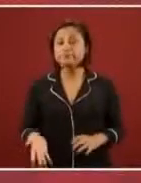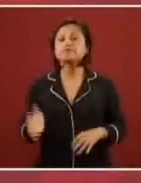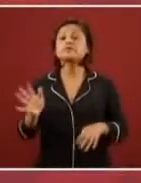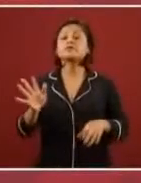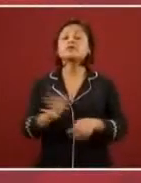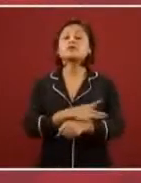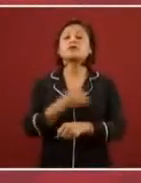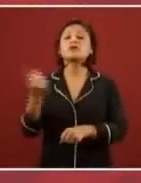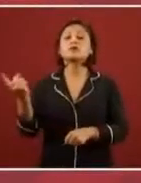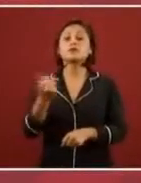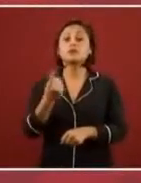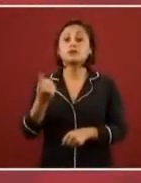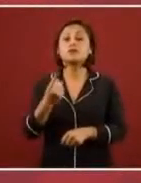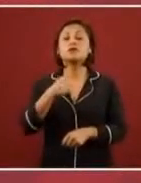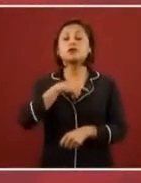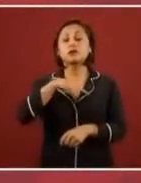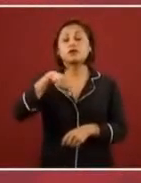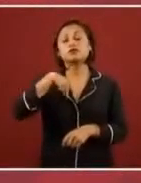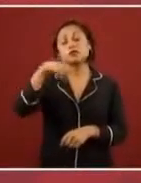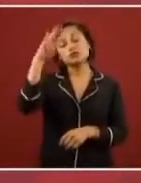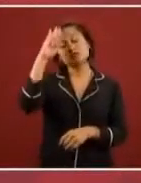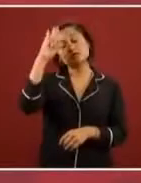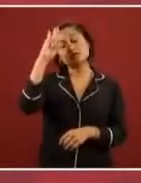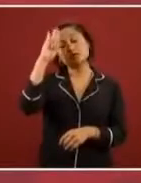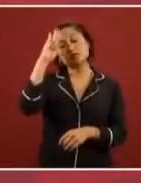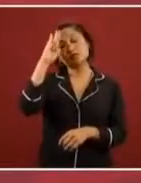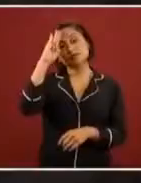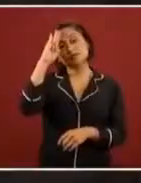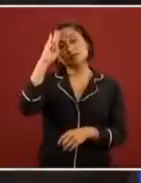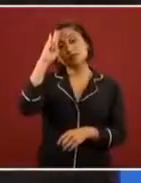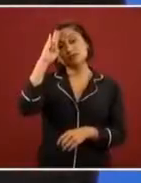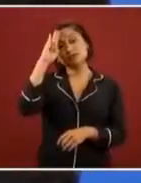en nuestra concepción, si hay paz,